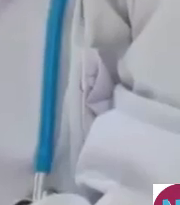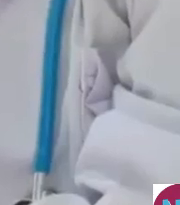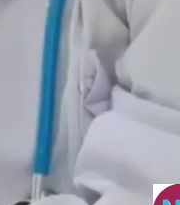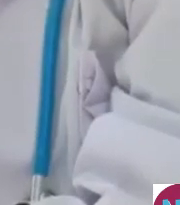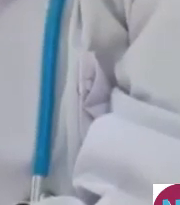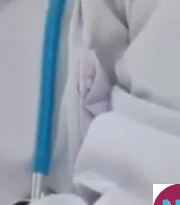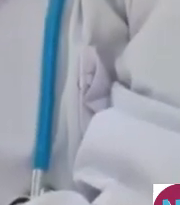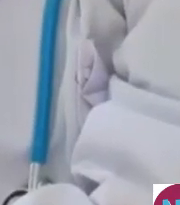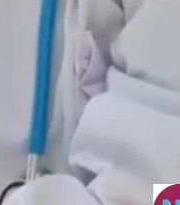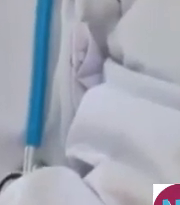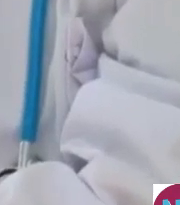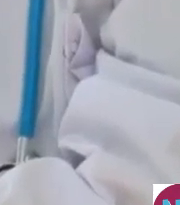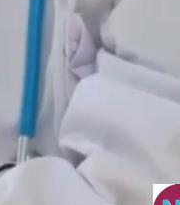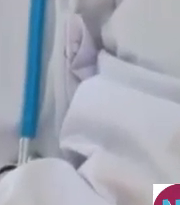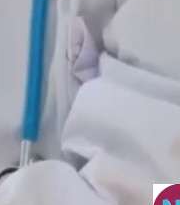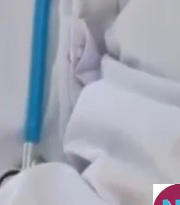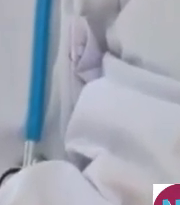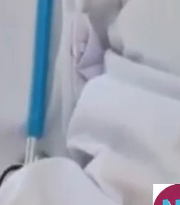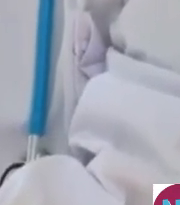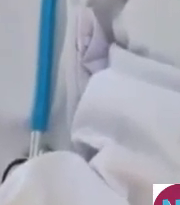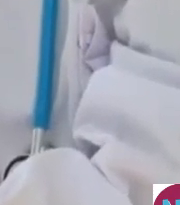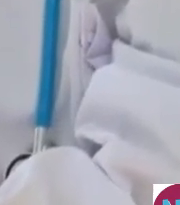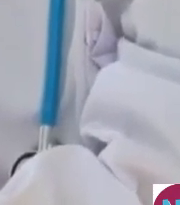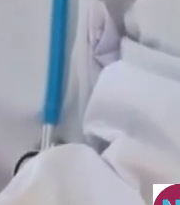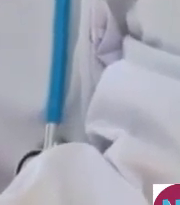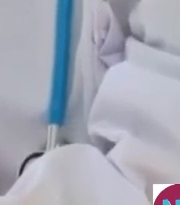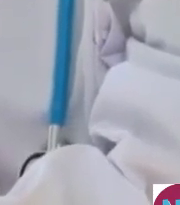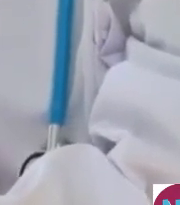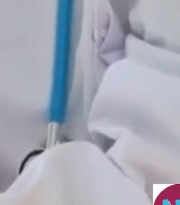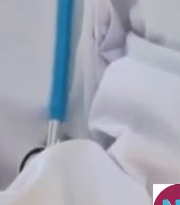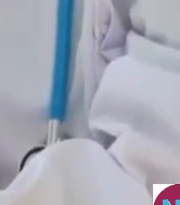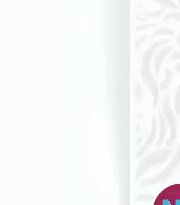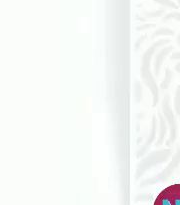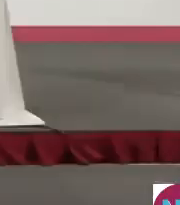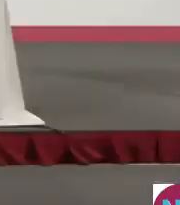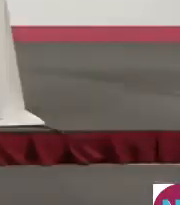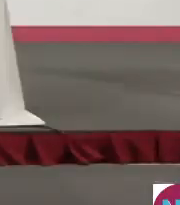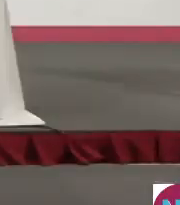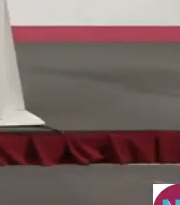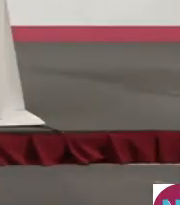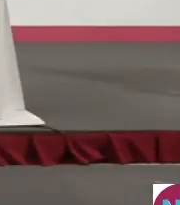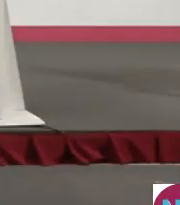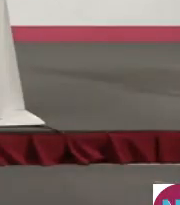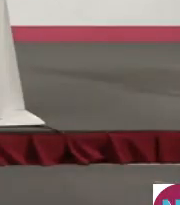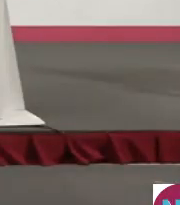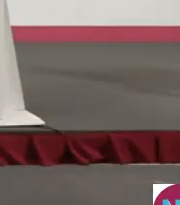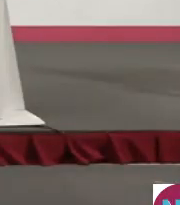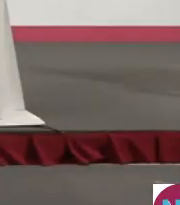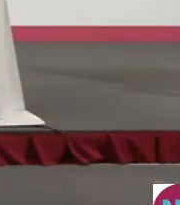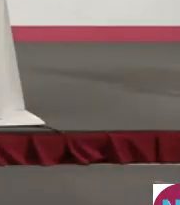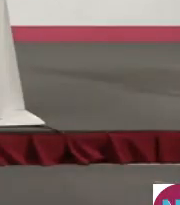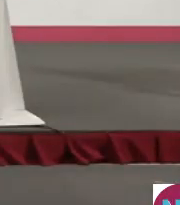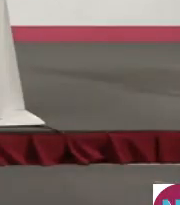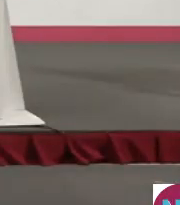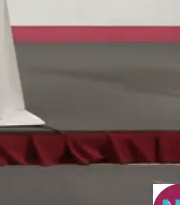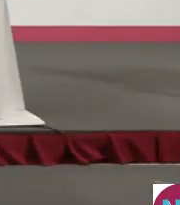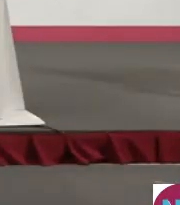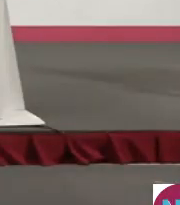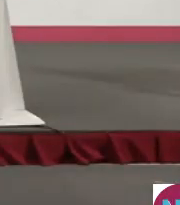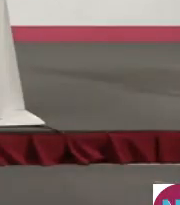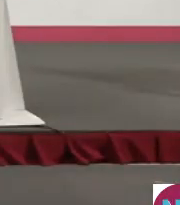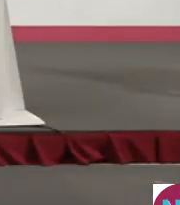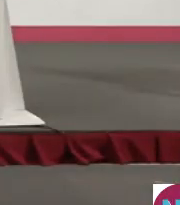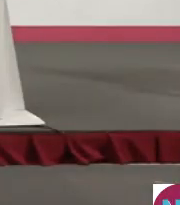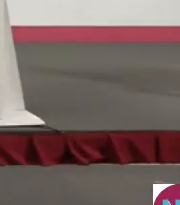La vacunación es tu mejor defensa. Protégete y protege a los demás. Gobierno de México.